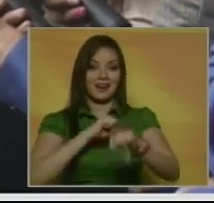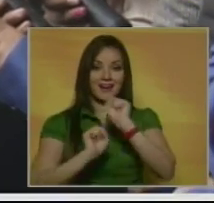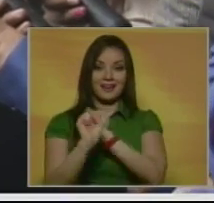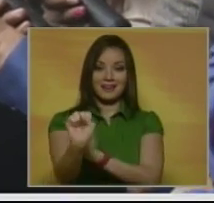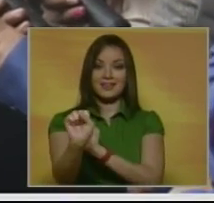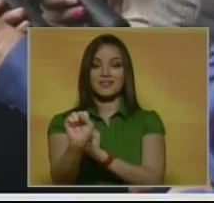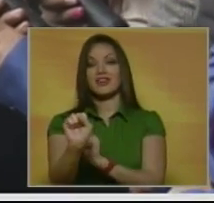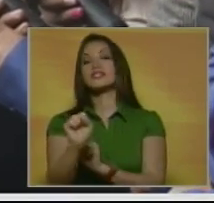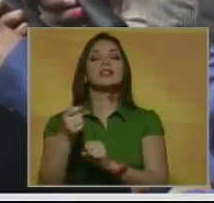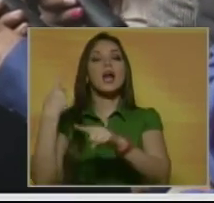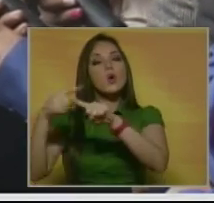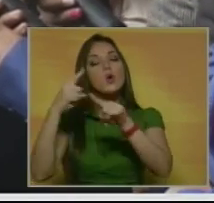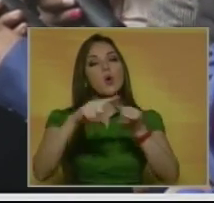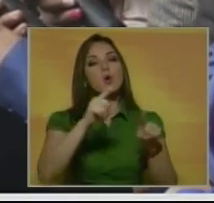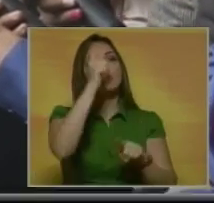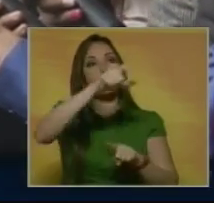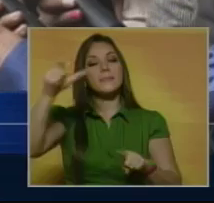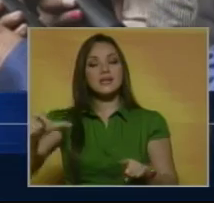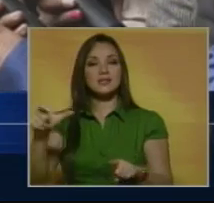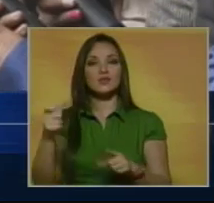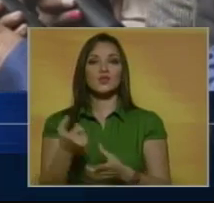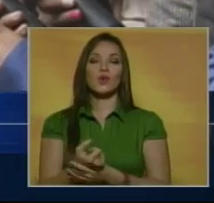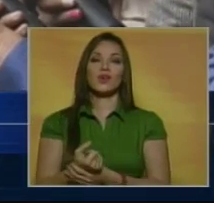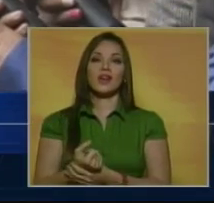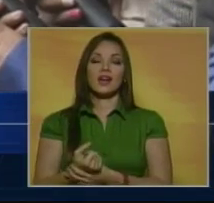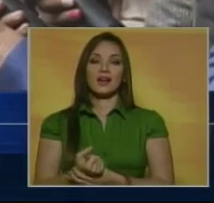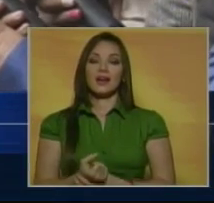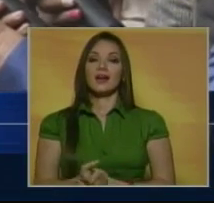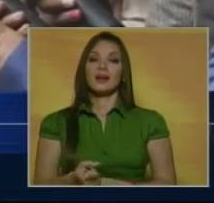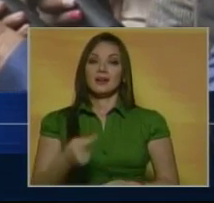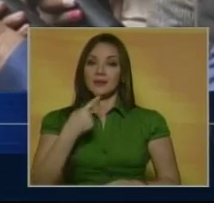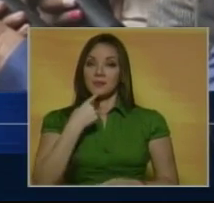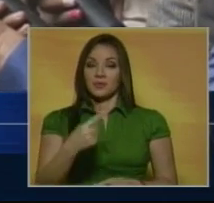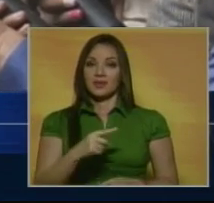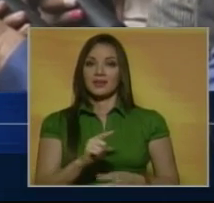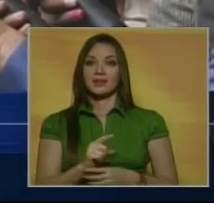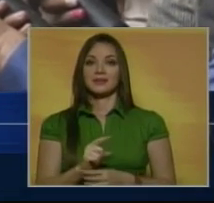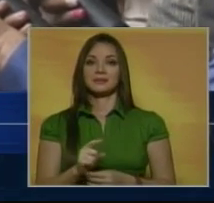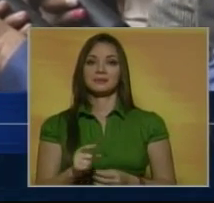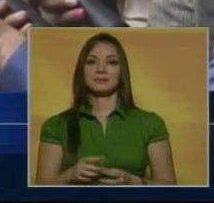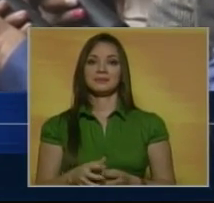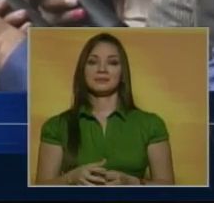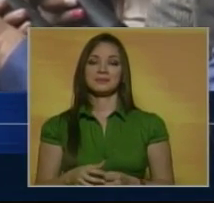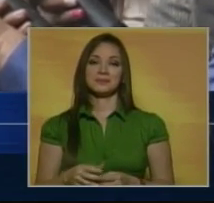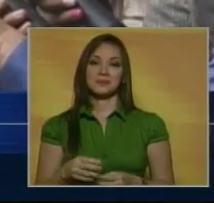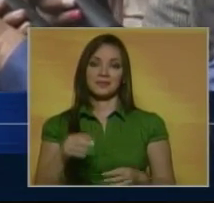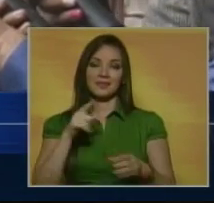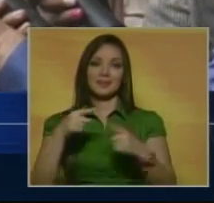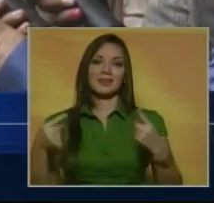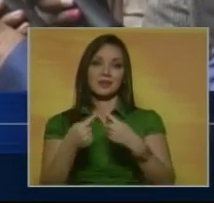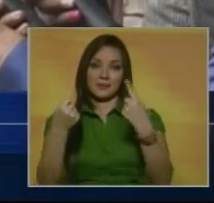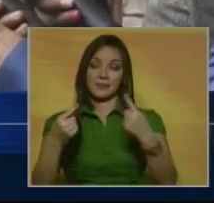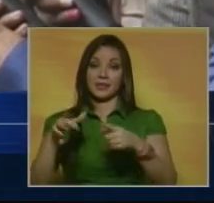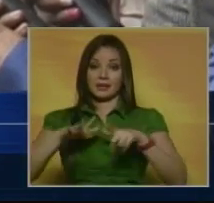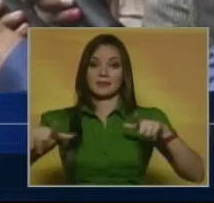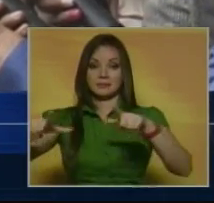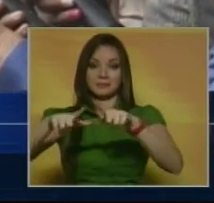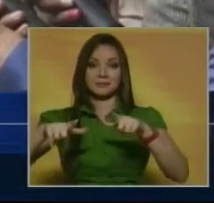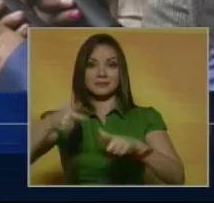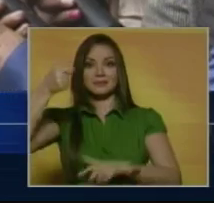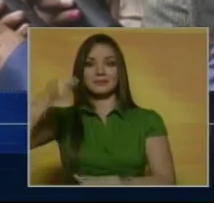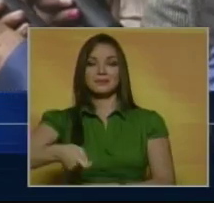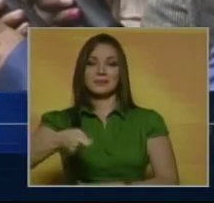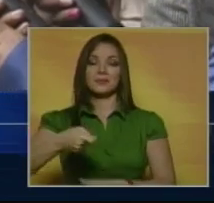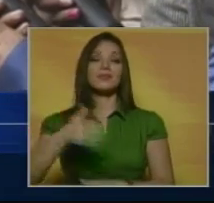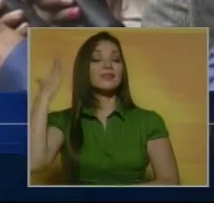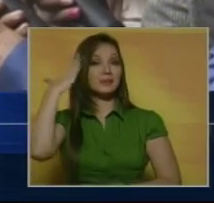junto con los demás defensores, vamos a intentar un recurso de abocamiento ante la sala penal.